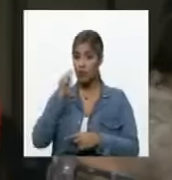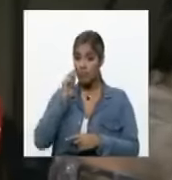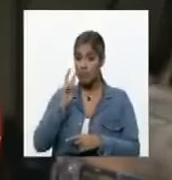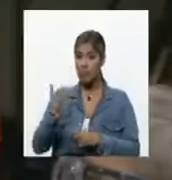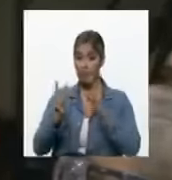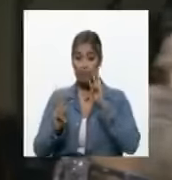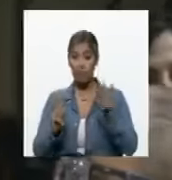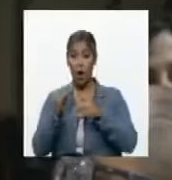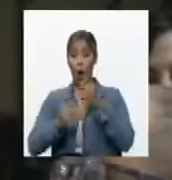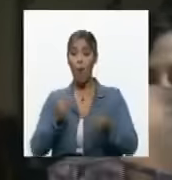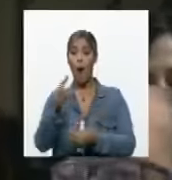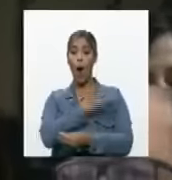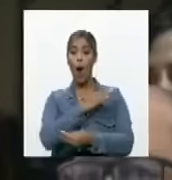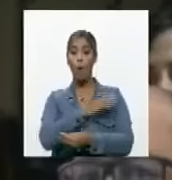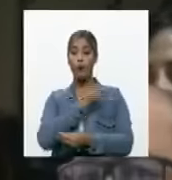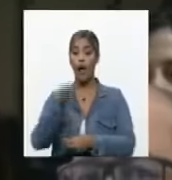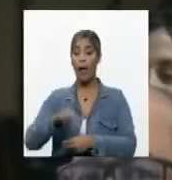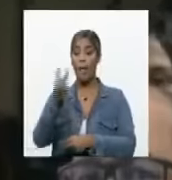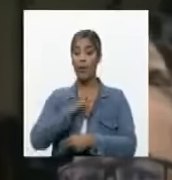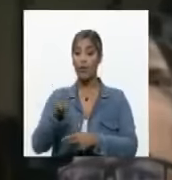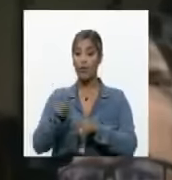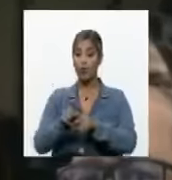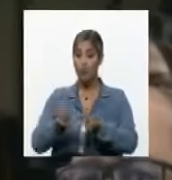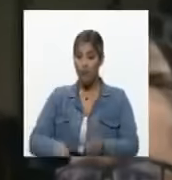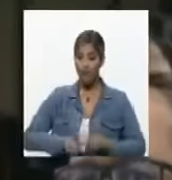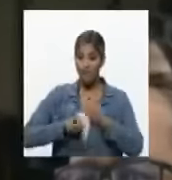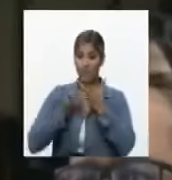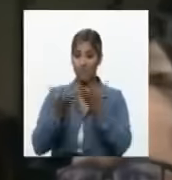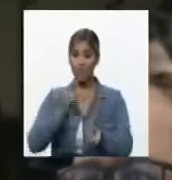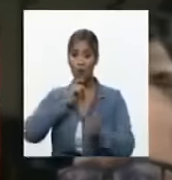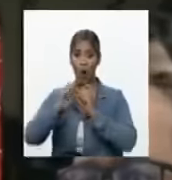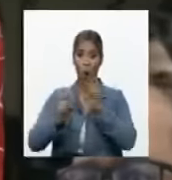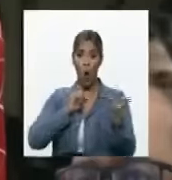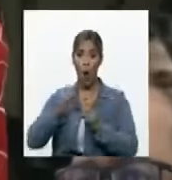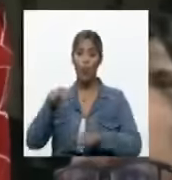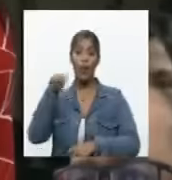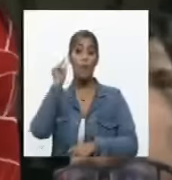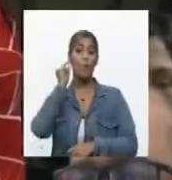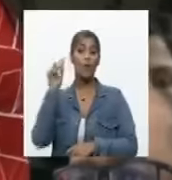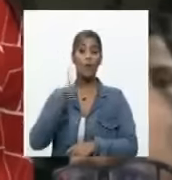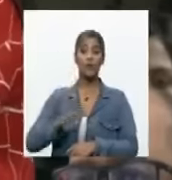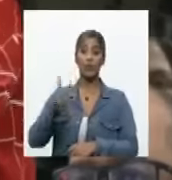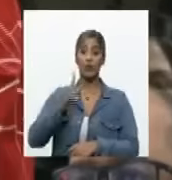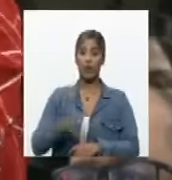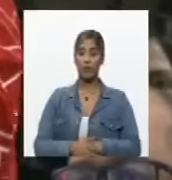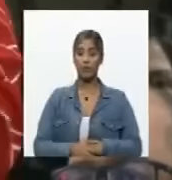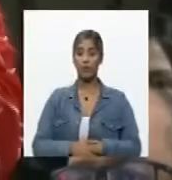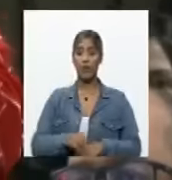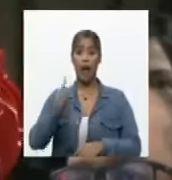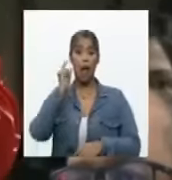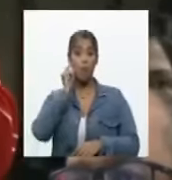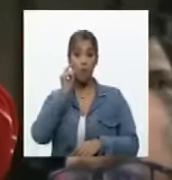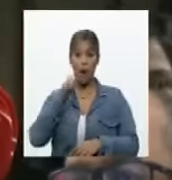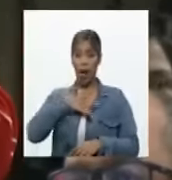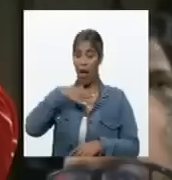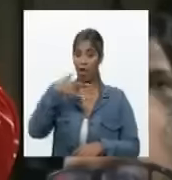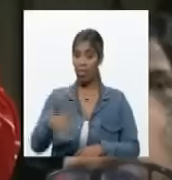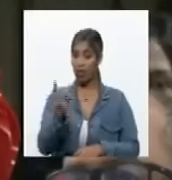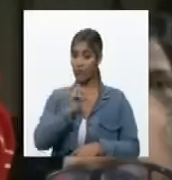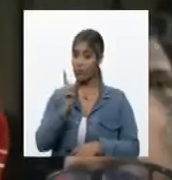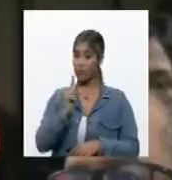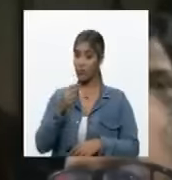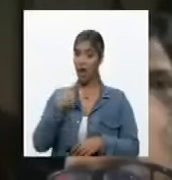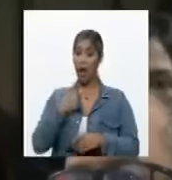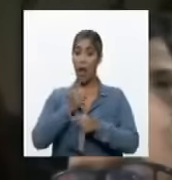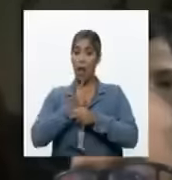la derecha en nuestro país ha descargado su odio en contra de la mujer venezolana. Las mujeres no nos vamos a quedar de brazos